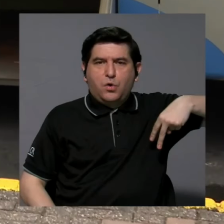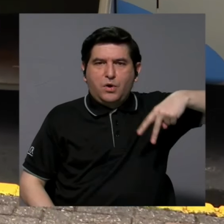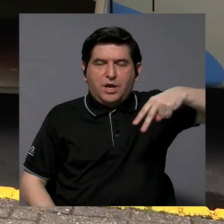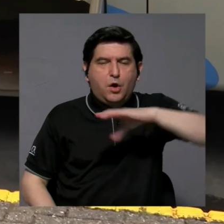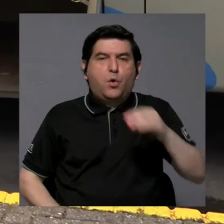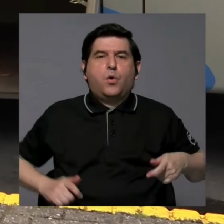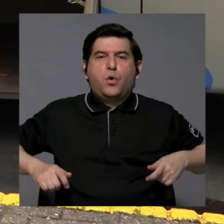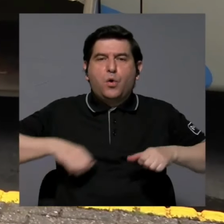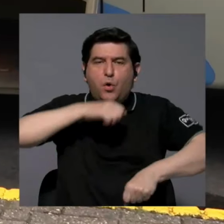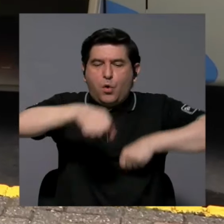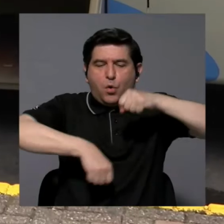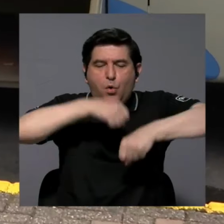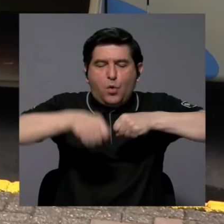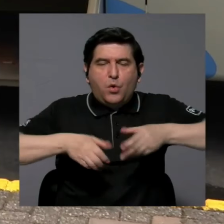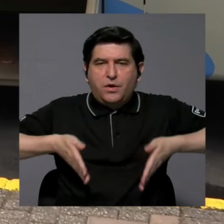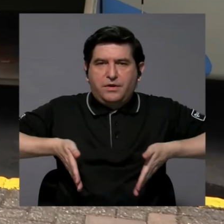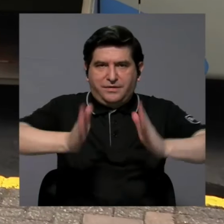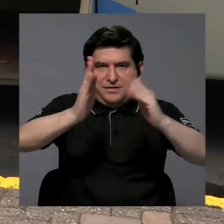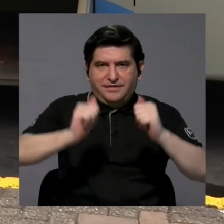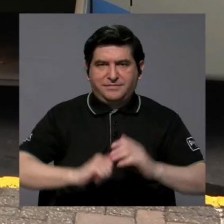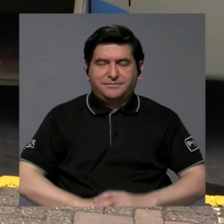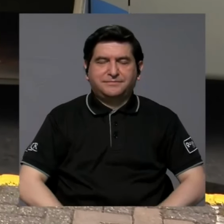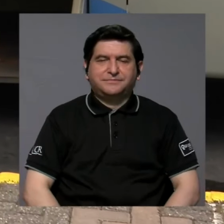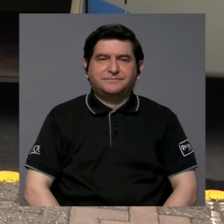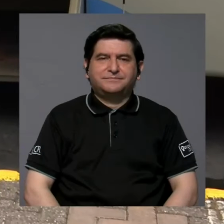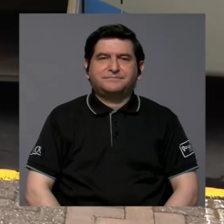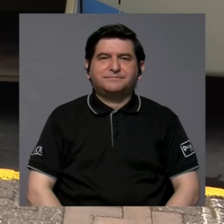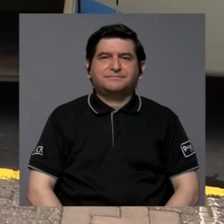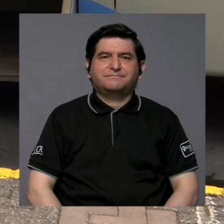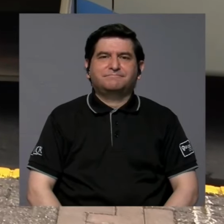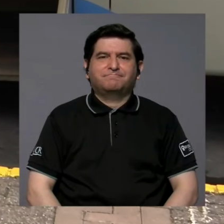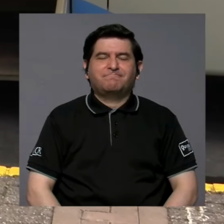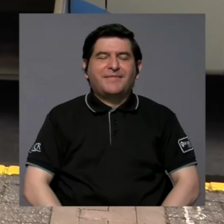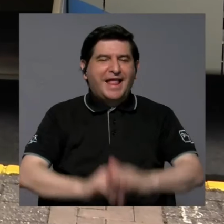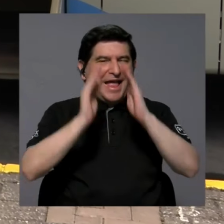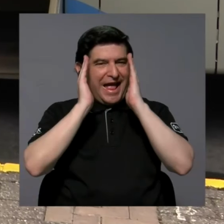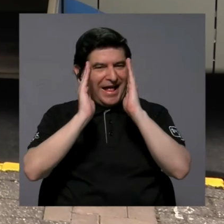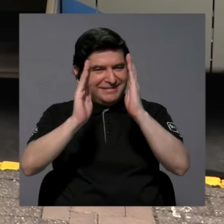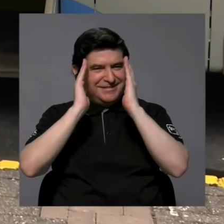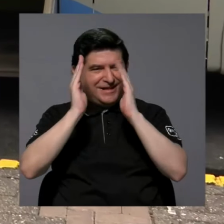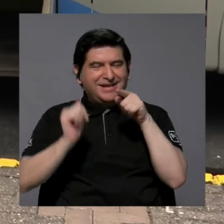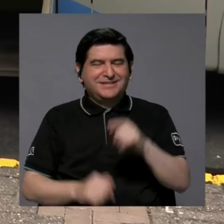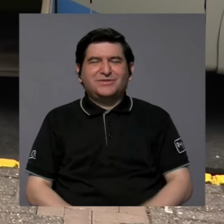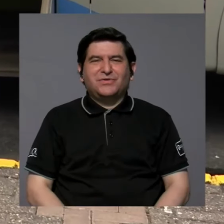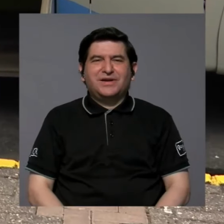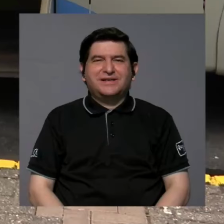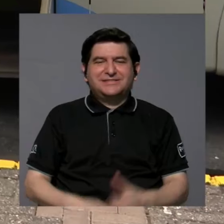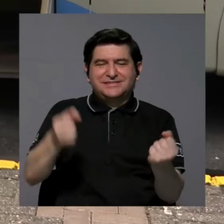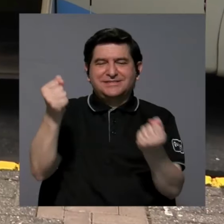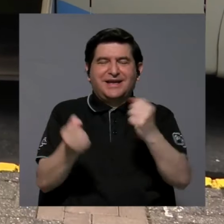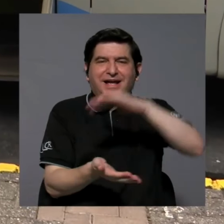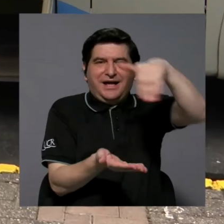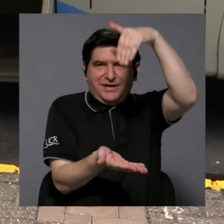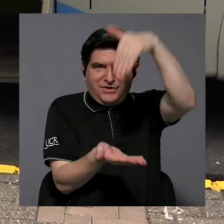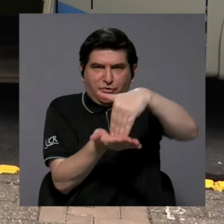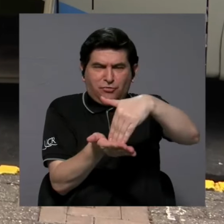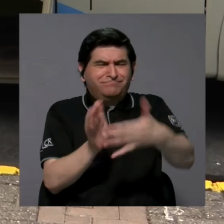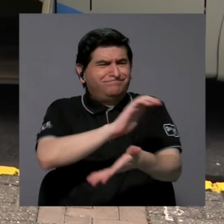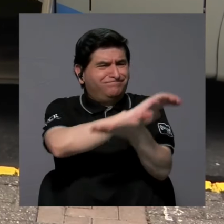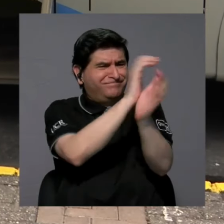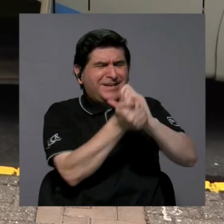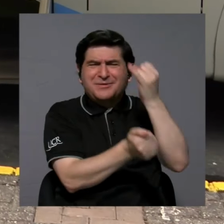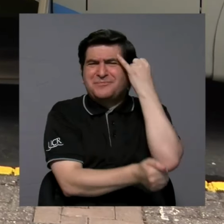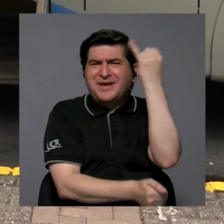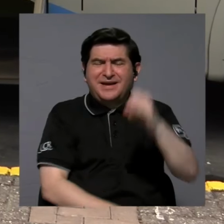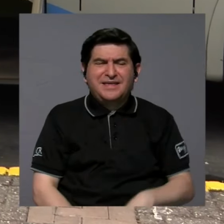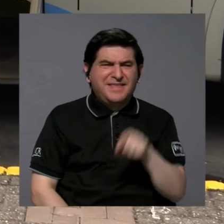o rodamos por las calles. Entonces, hay que prestar atención a ese autocentrismo, ¿verdad? Hay que cambiar esa